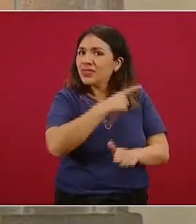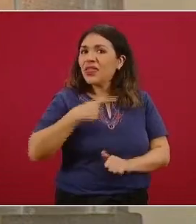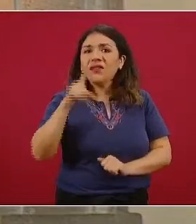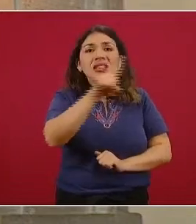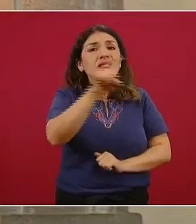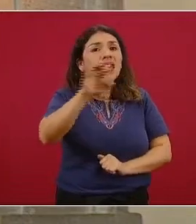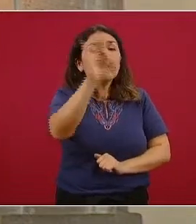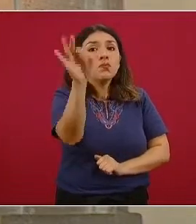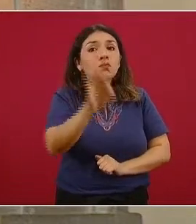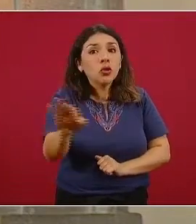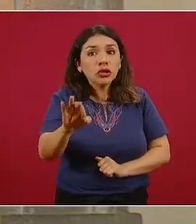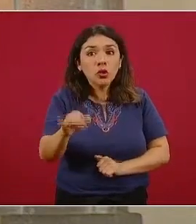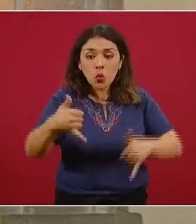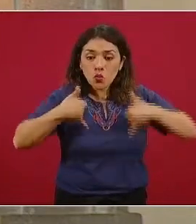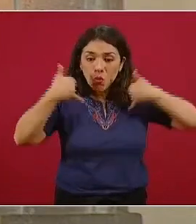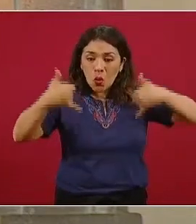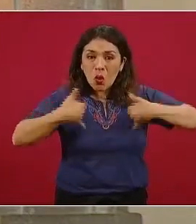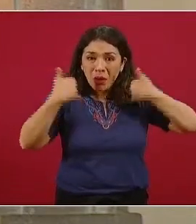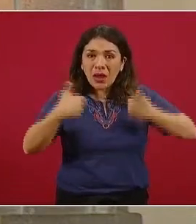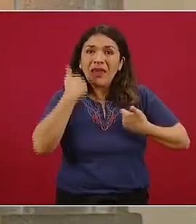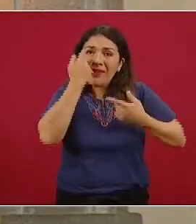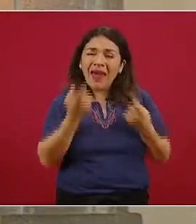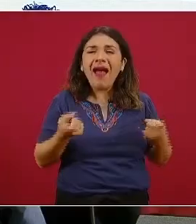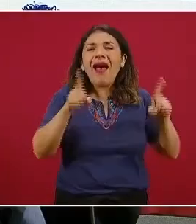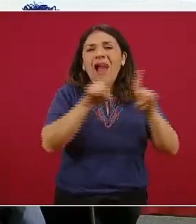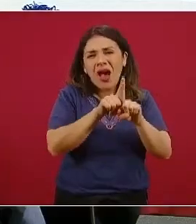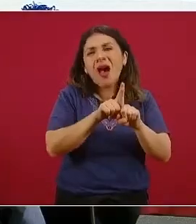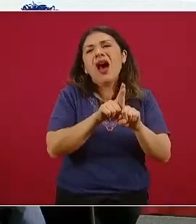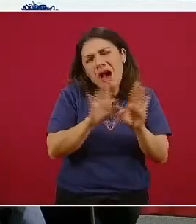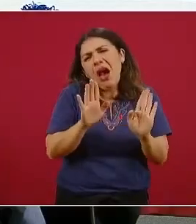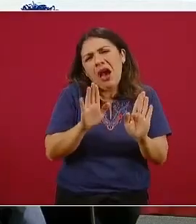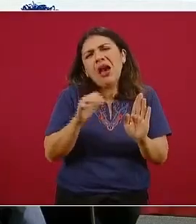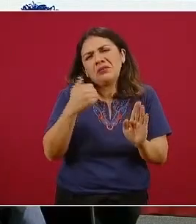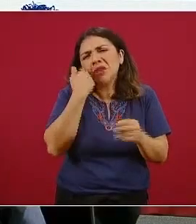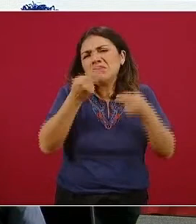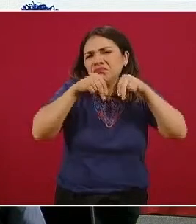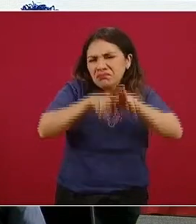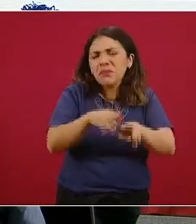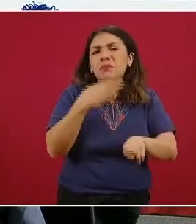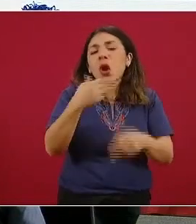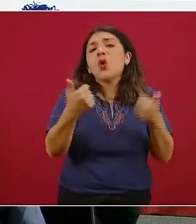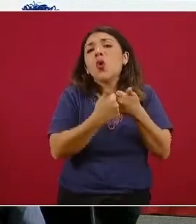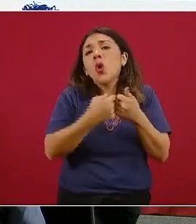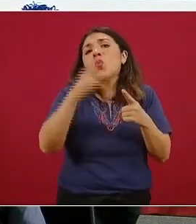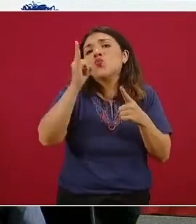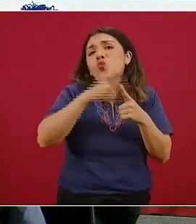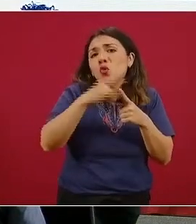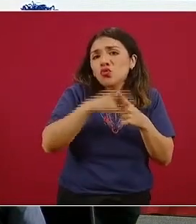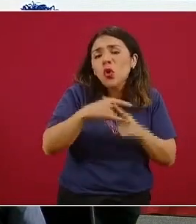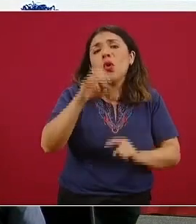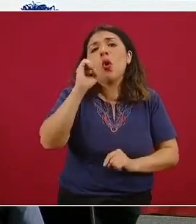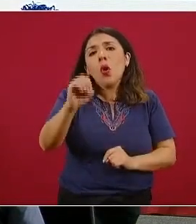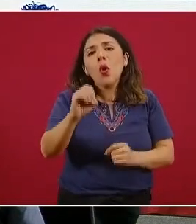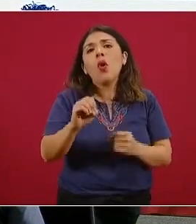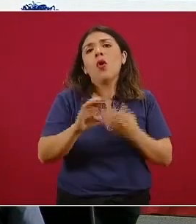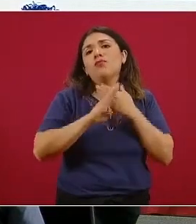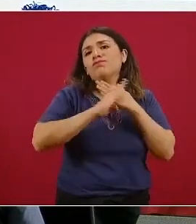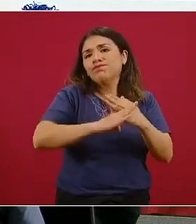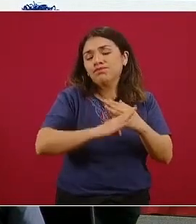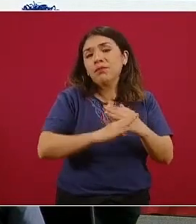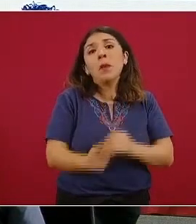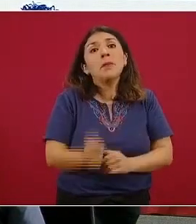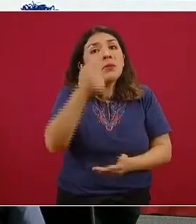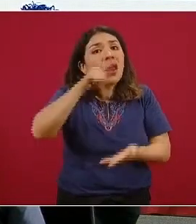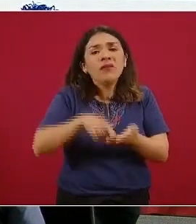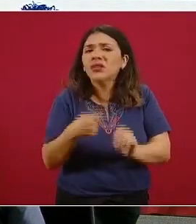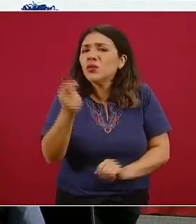100% de los adolescentes, las adolescentes utilicen un método anticonceptivo y un método de barrera, incluso en la